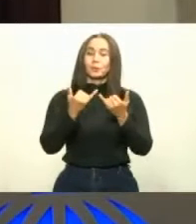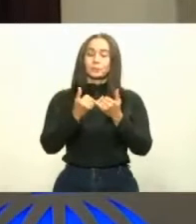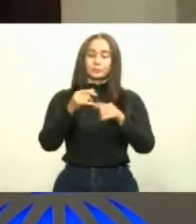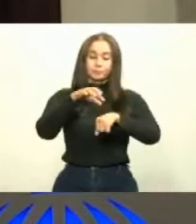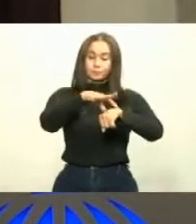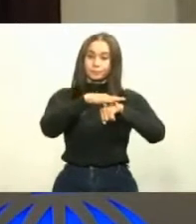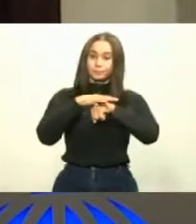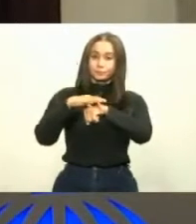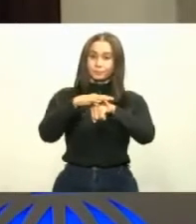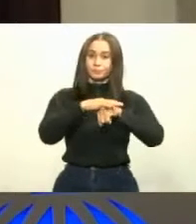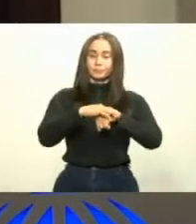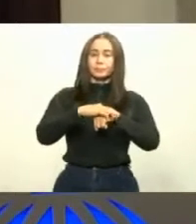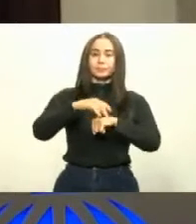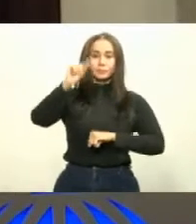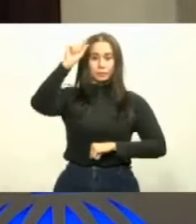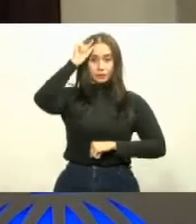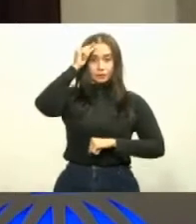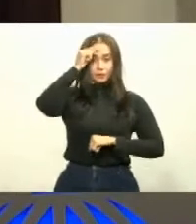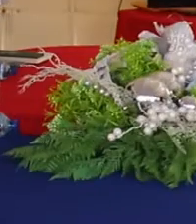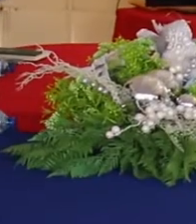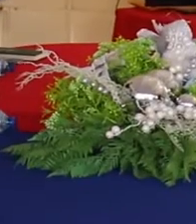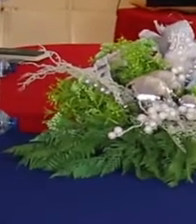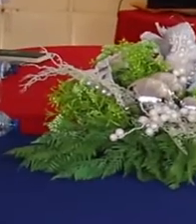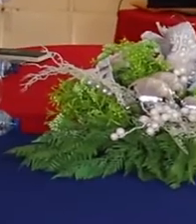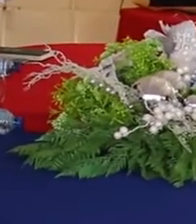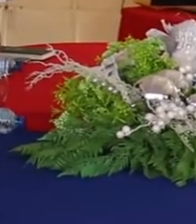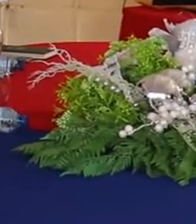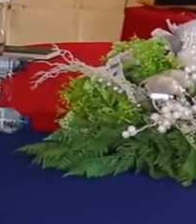y el Instituto Agrario Dominicano.